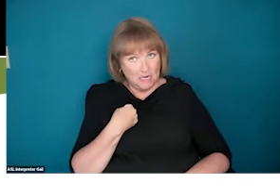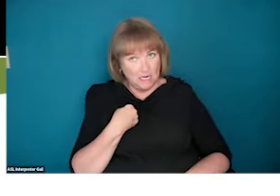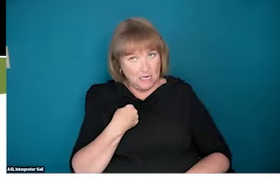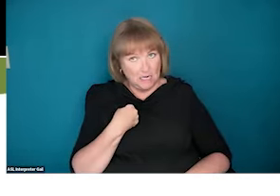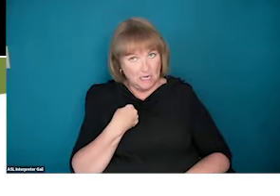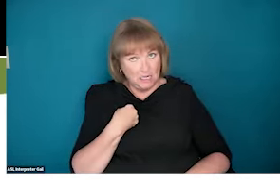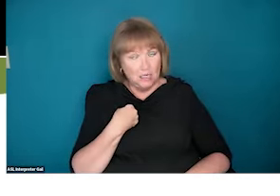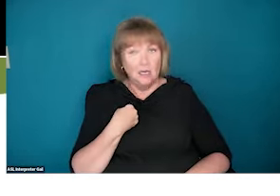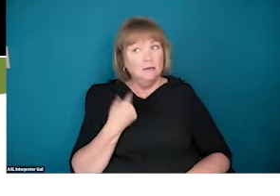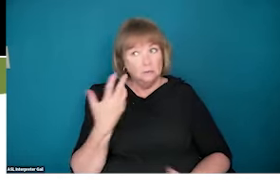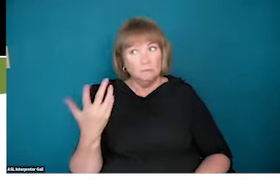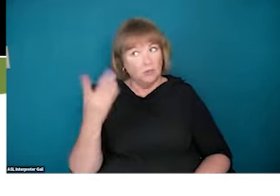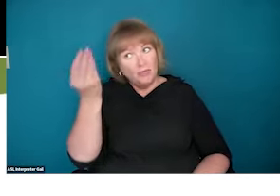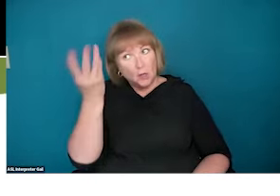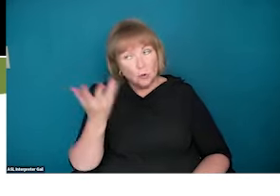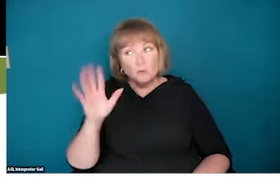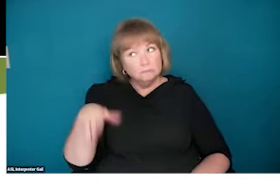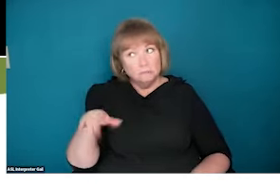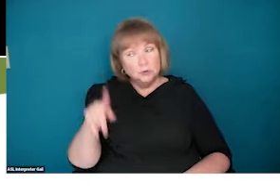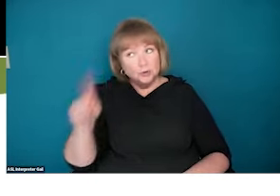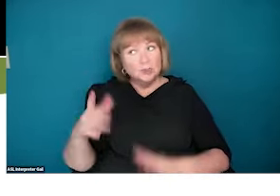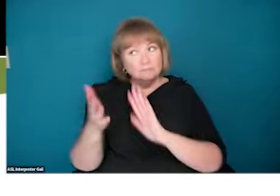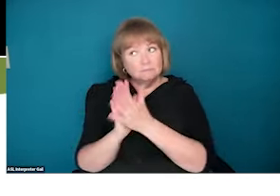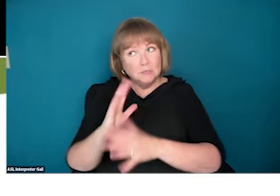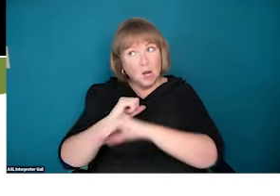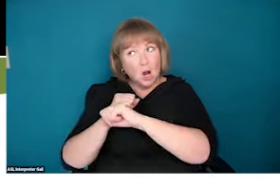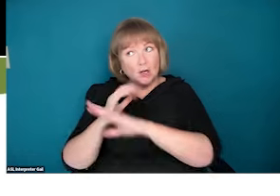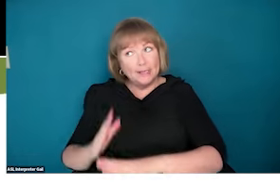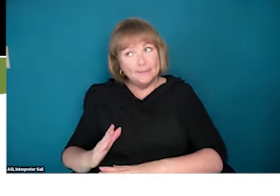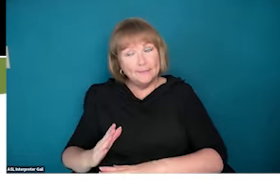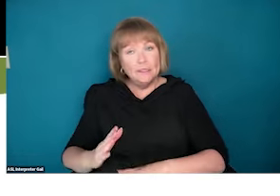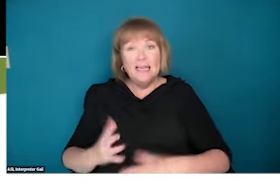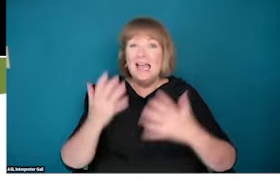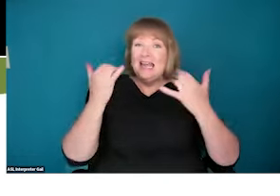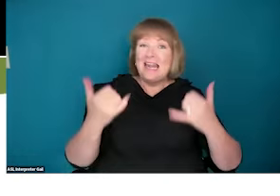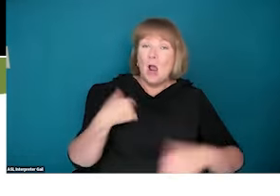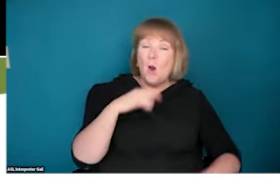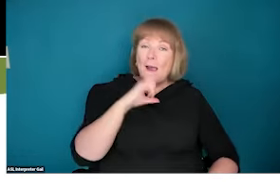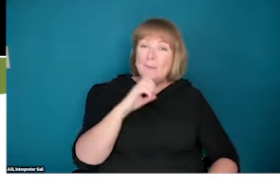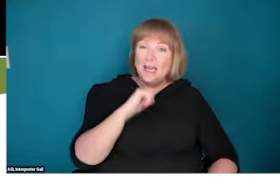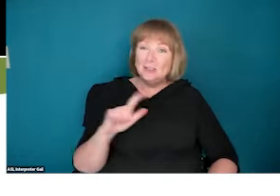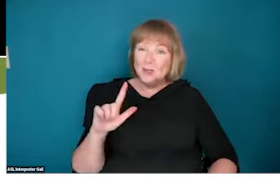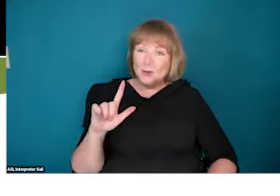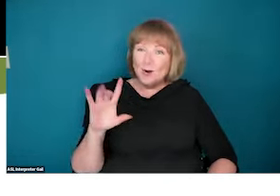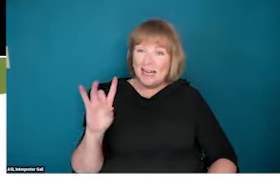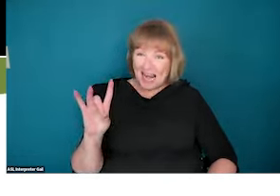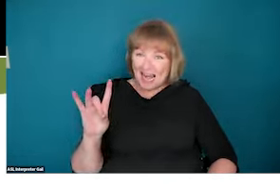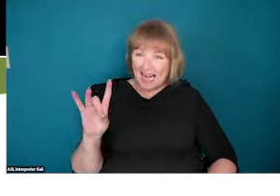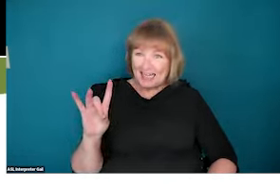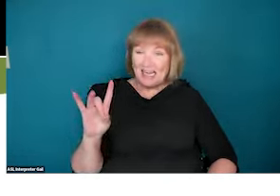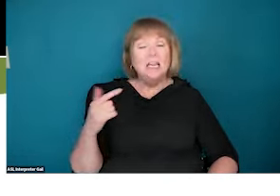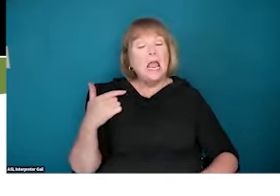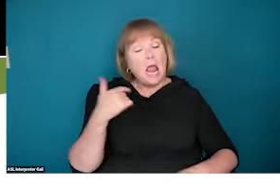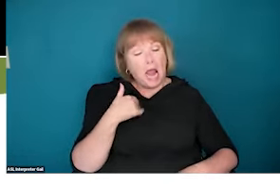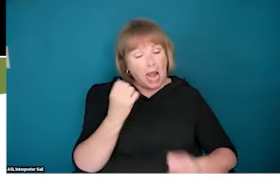mamá y mi papá son personas que me apoyan muchísimos y ellos están siempre pensando en mi bienestar. Hoy tengo